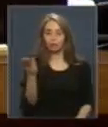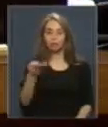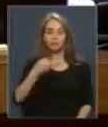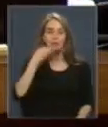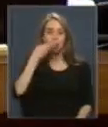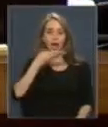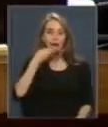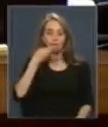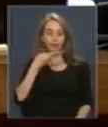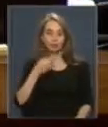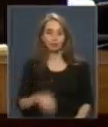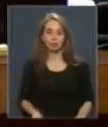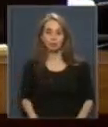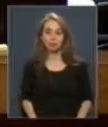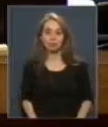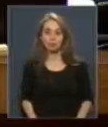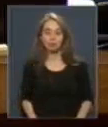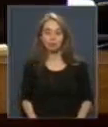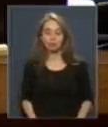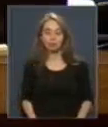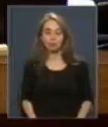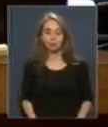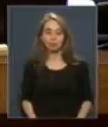usted la palabra.